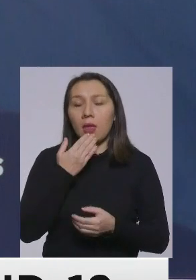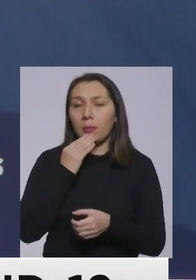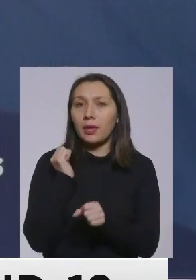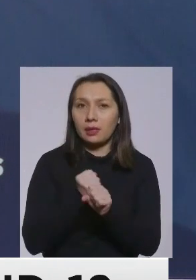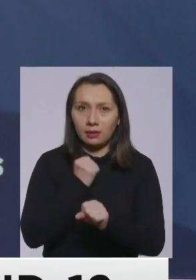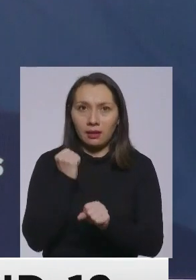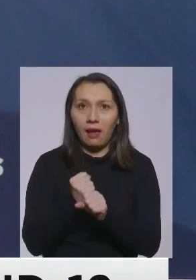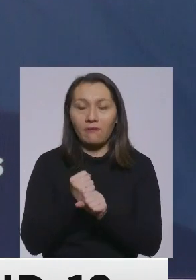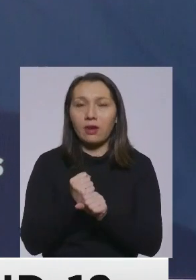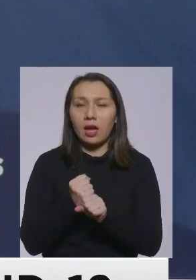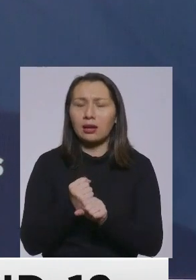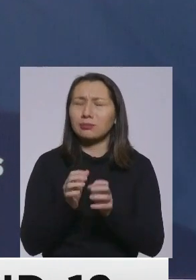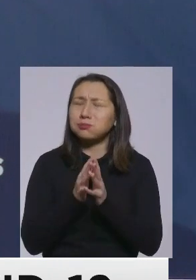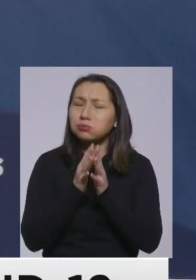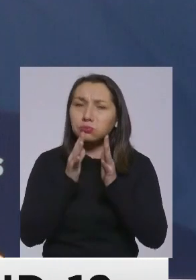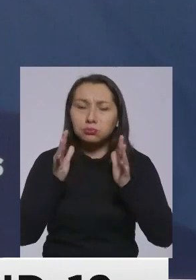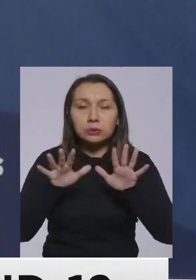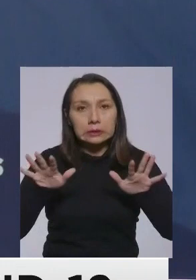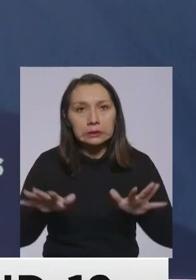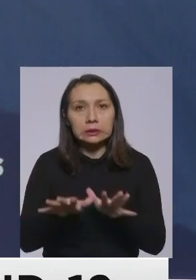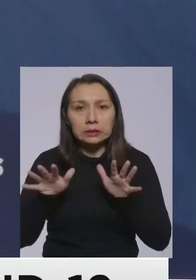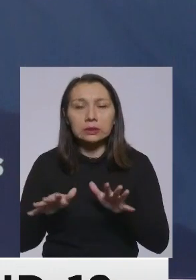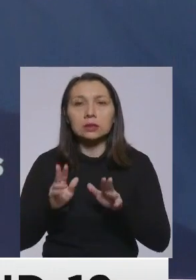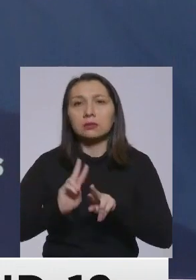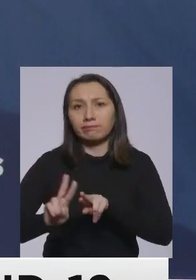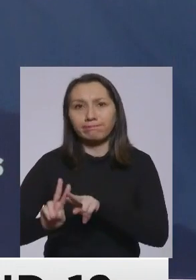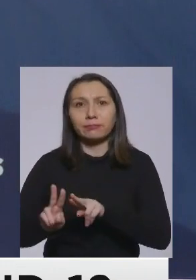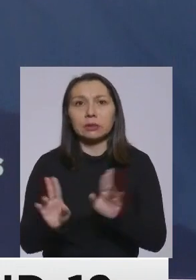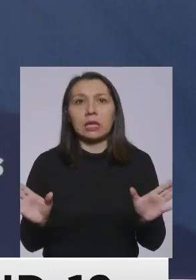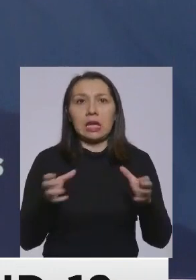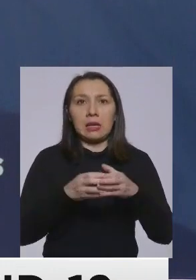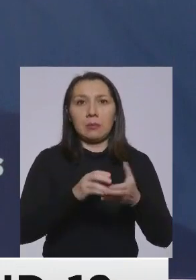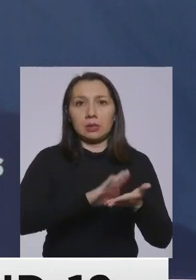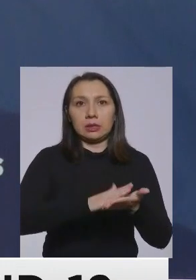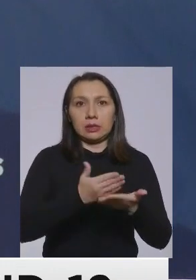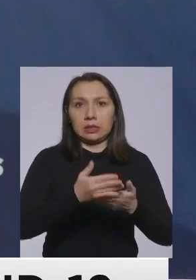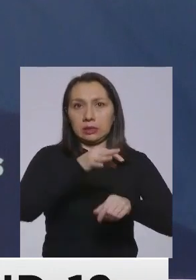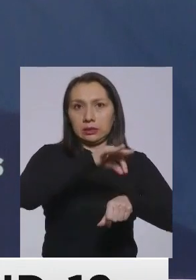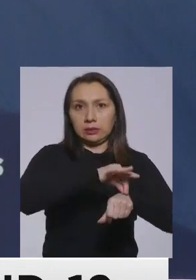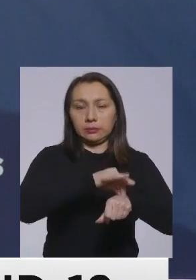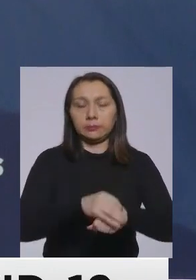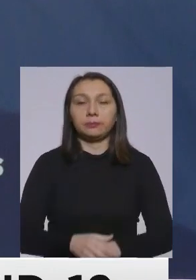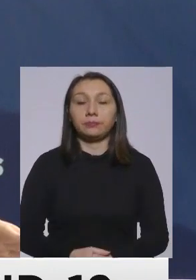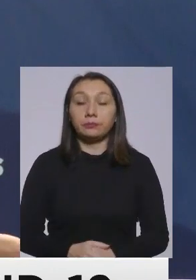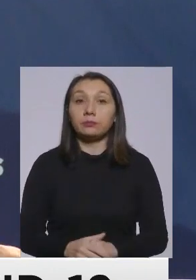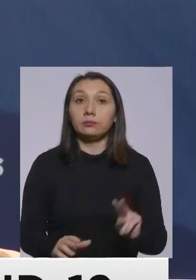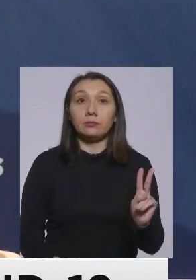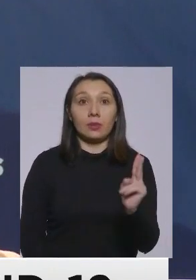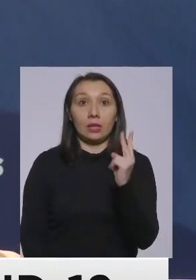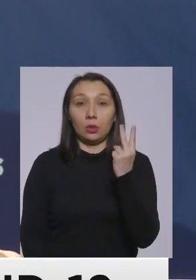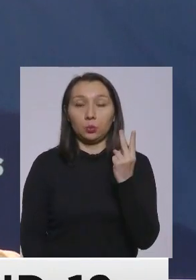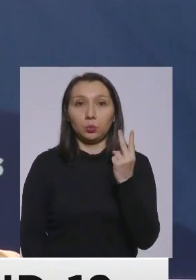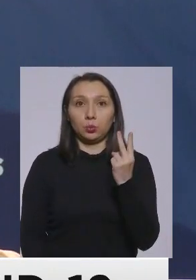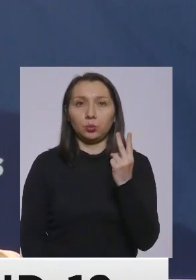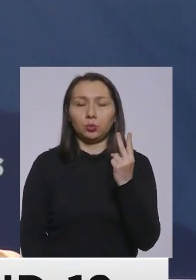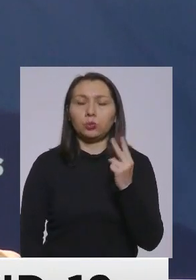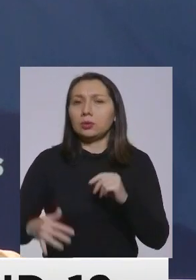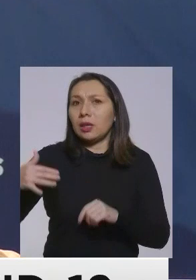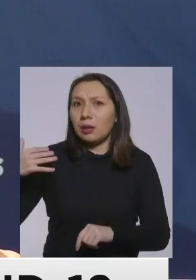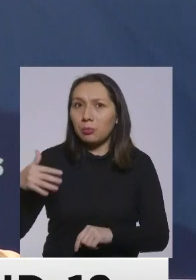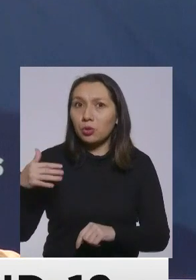trabajo extraordinario que ha desarrollado el equipo de salud un segundo punto